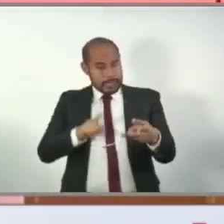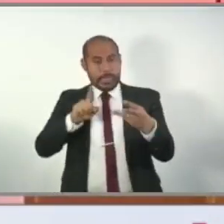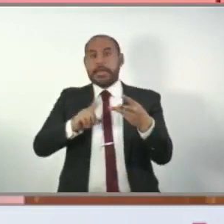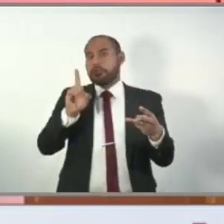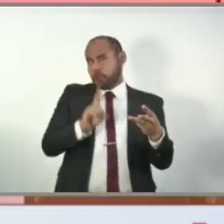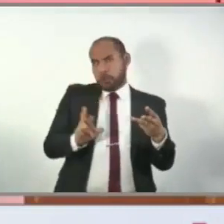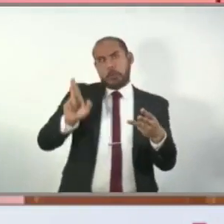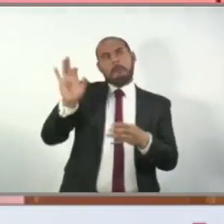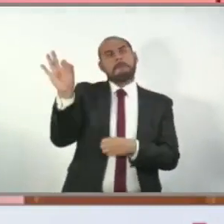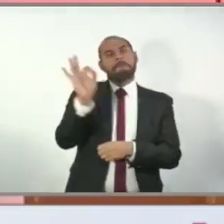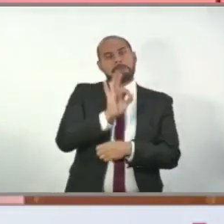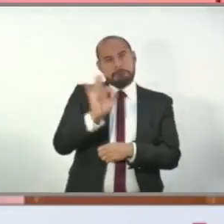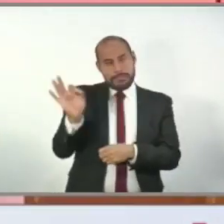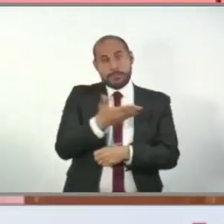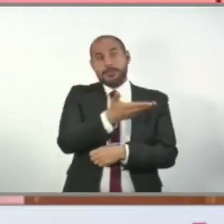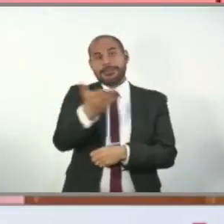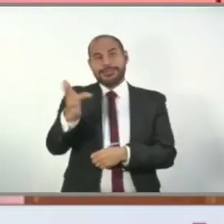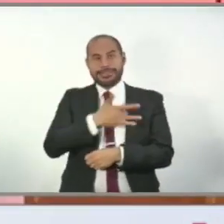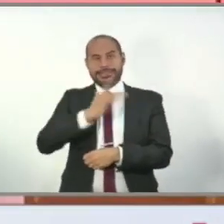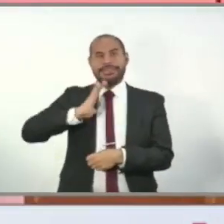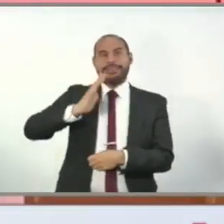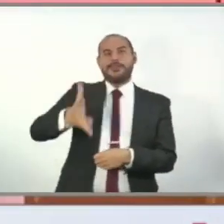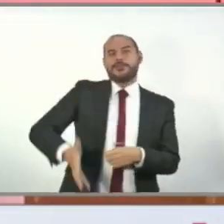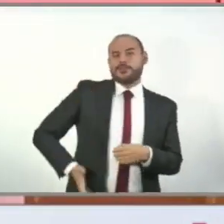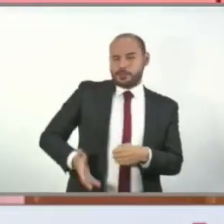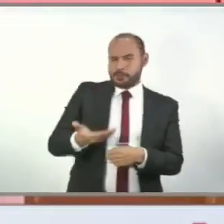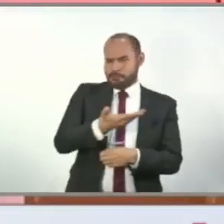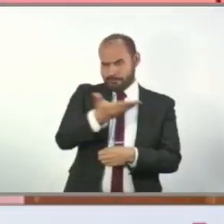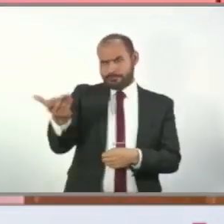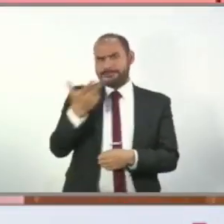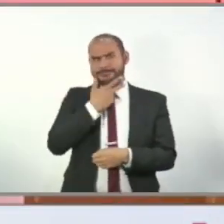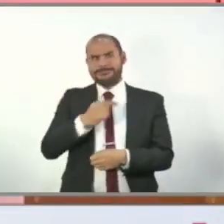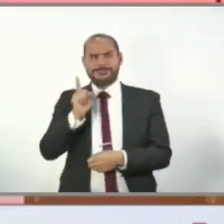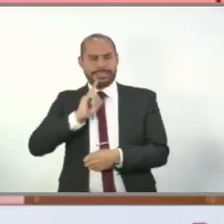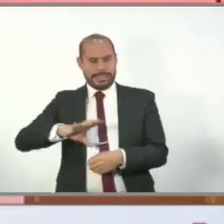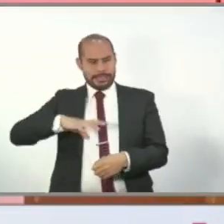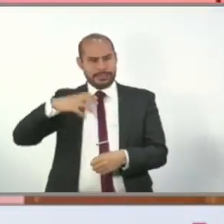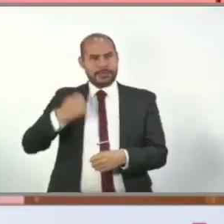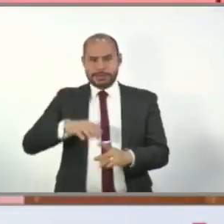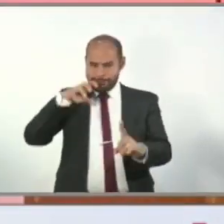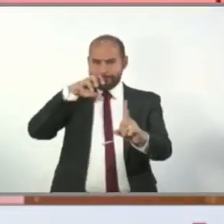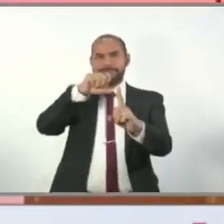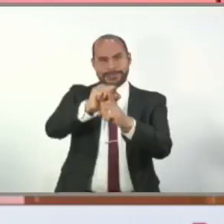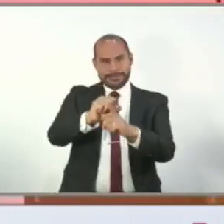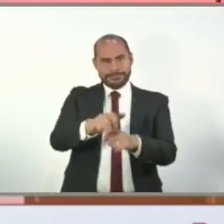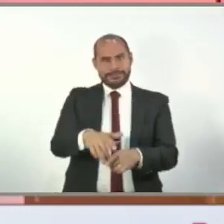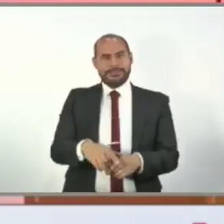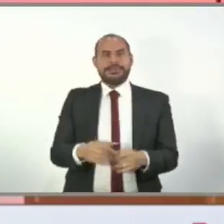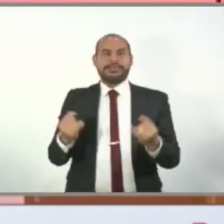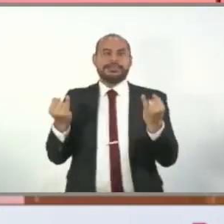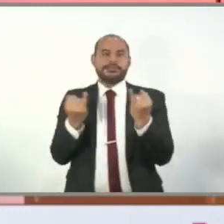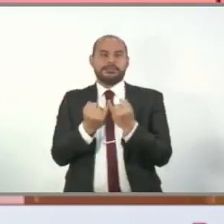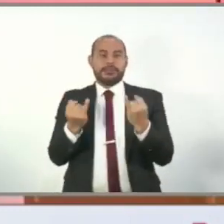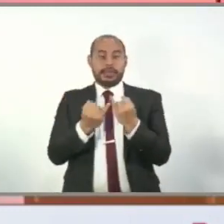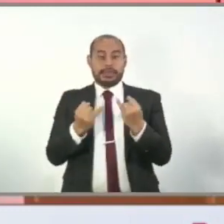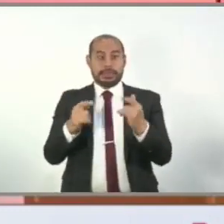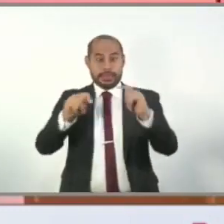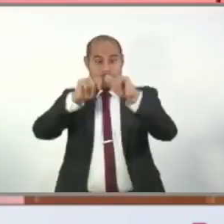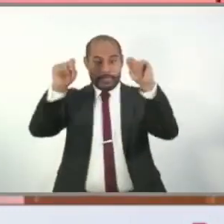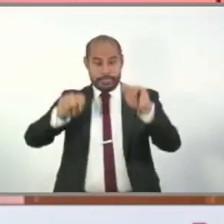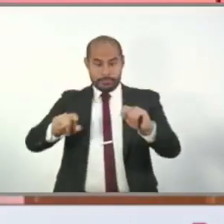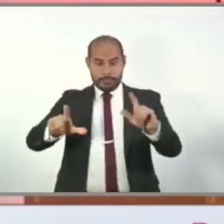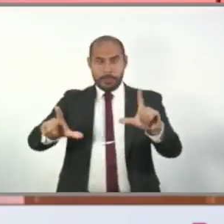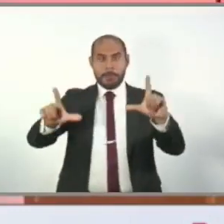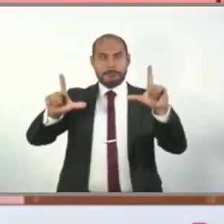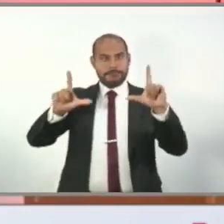doctorado. Siéntanse orgullosas y orgullosos de su esfuerzo y de su logro y porten este título que hoy se